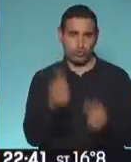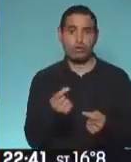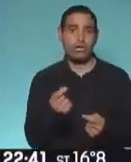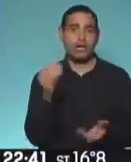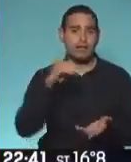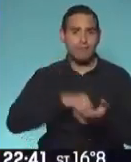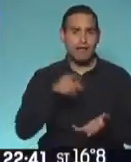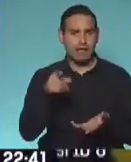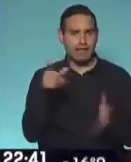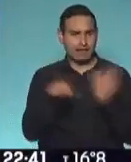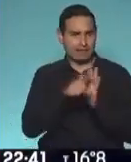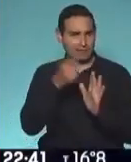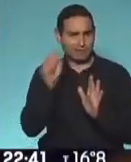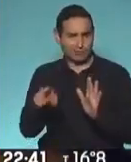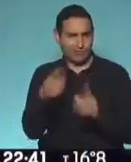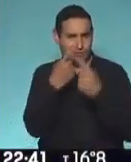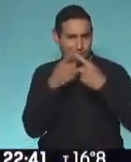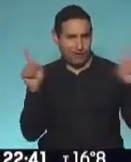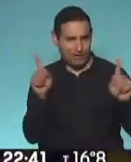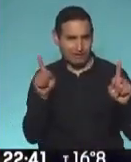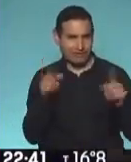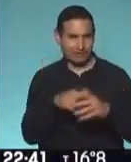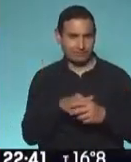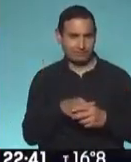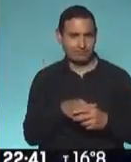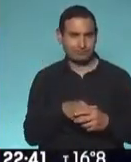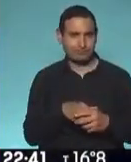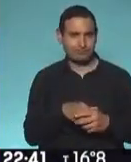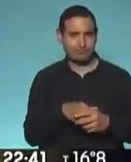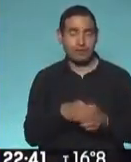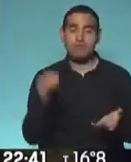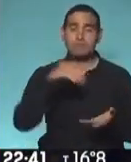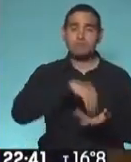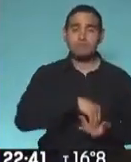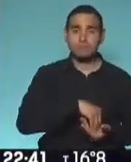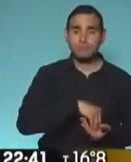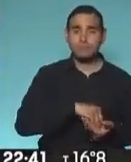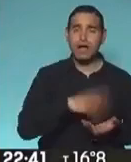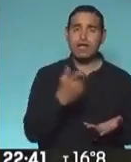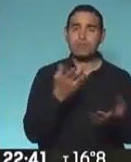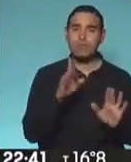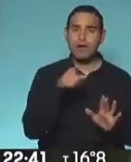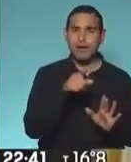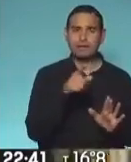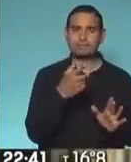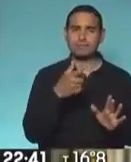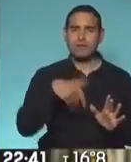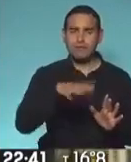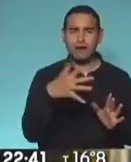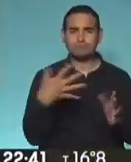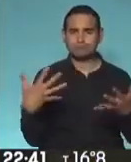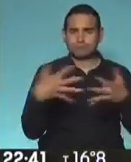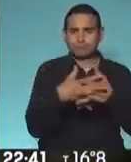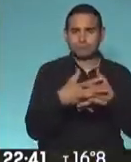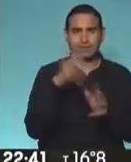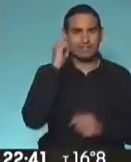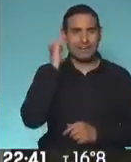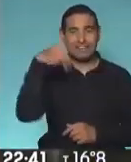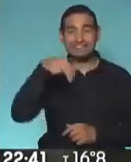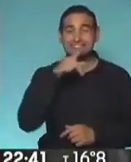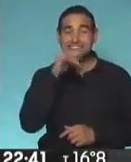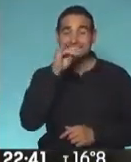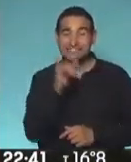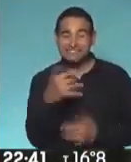leyes diferentes para los estudiantes heredíes. Pero además, las posibilidades de una eventual alianza con Gantz son